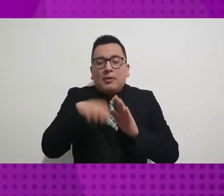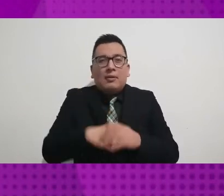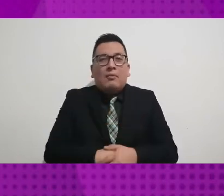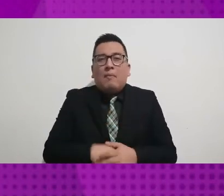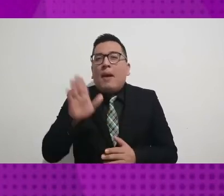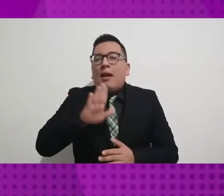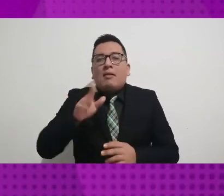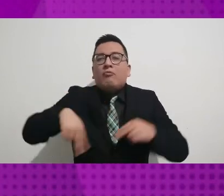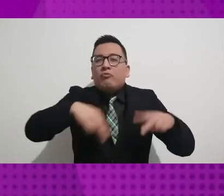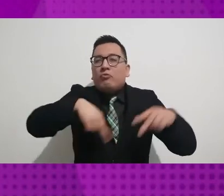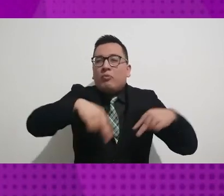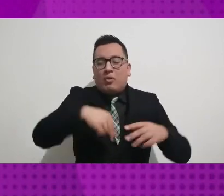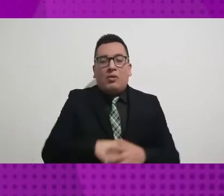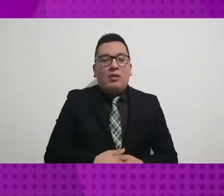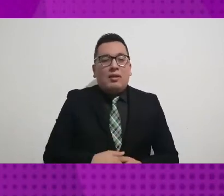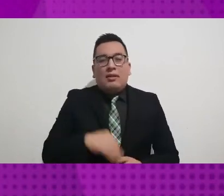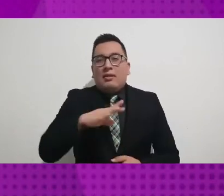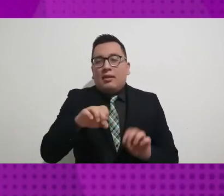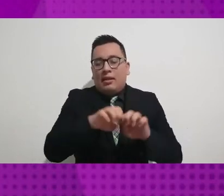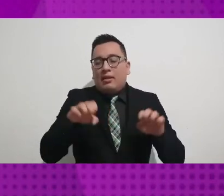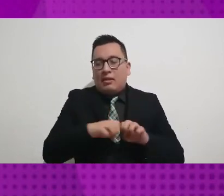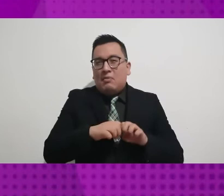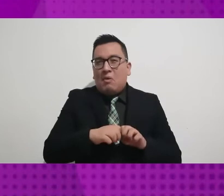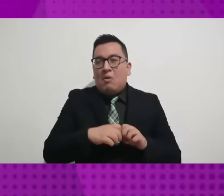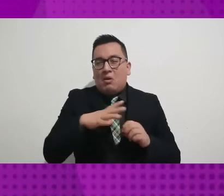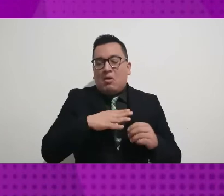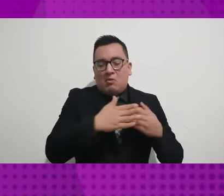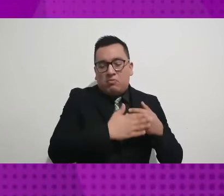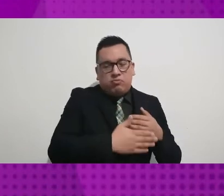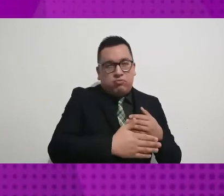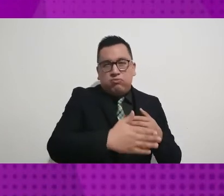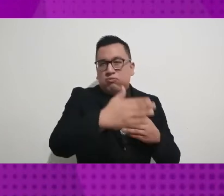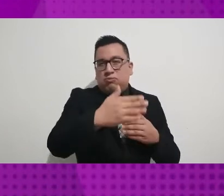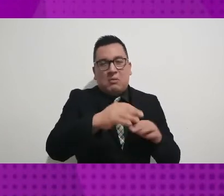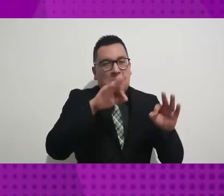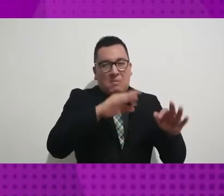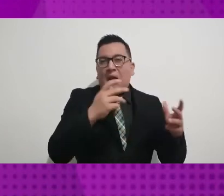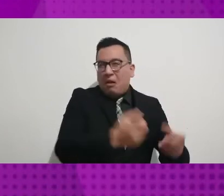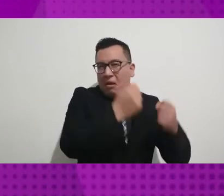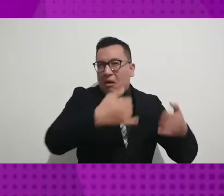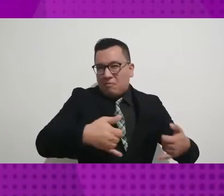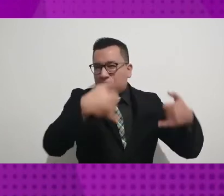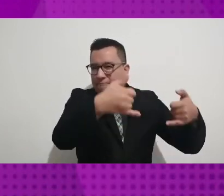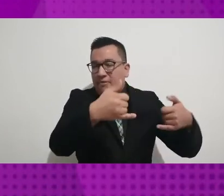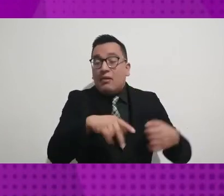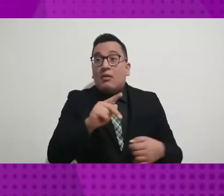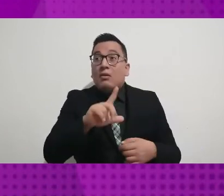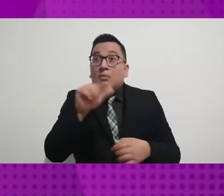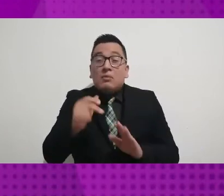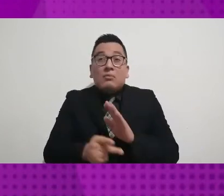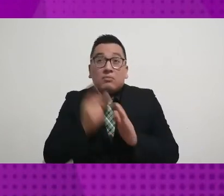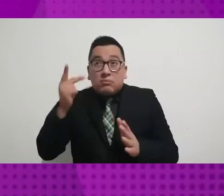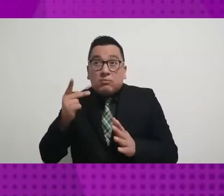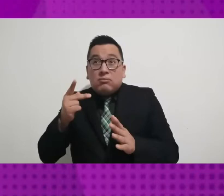esto lo asimilo como con el fútbol, ¿no? Cuando puede ser que un equipo le vaya muy bien una temporada, no sé, termina campeón y